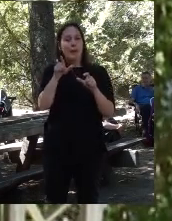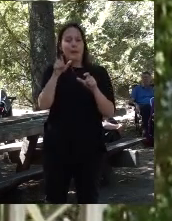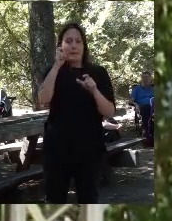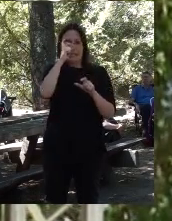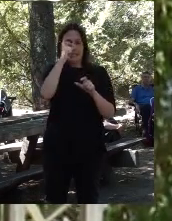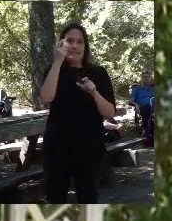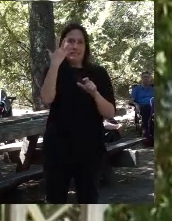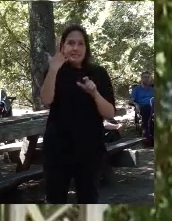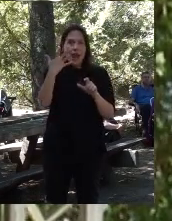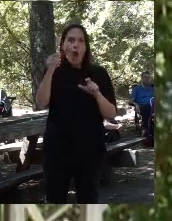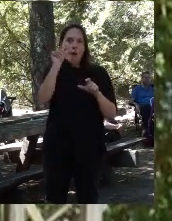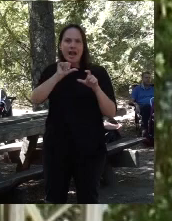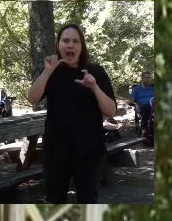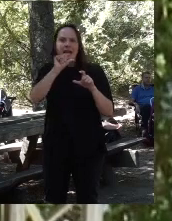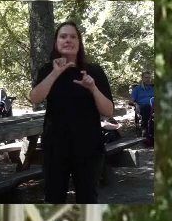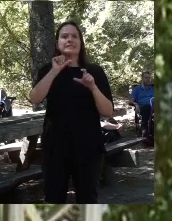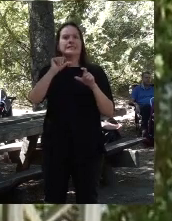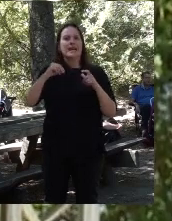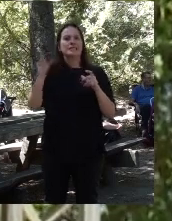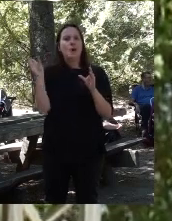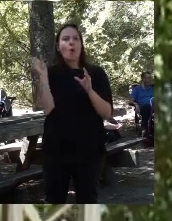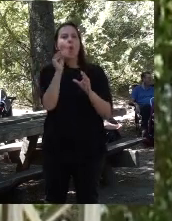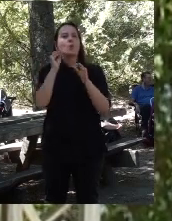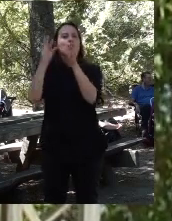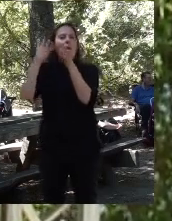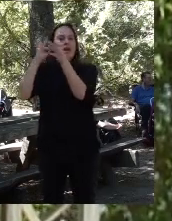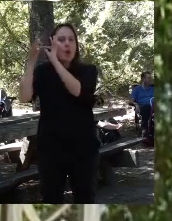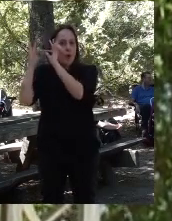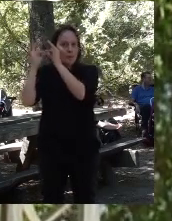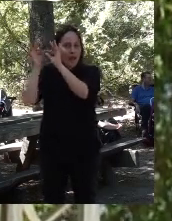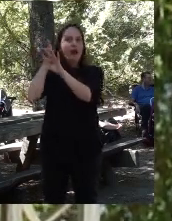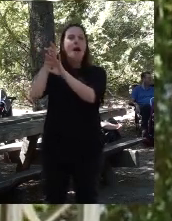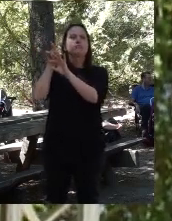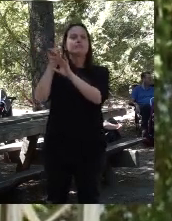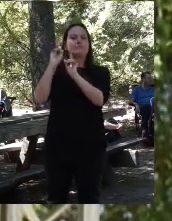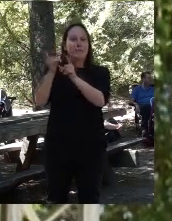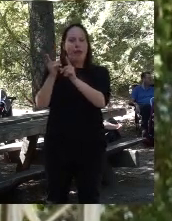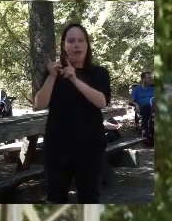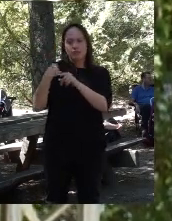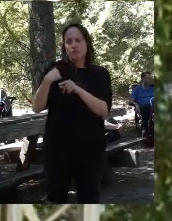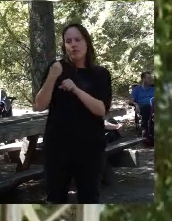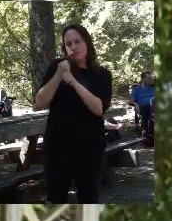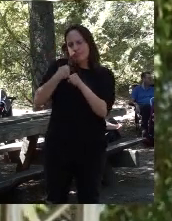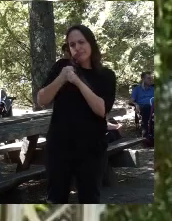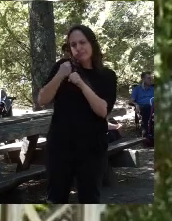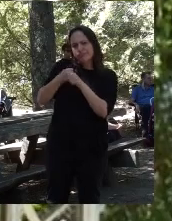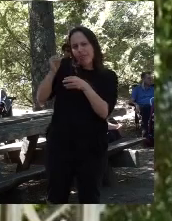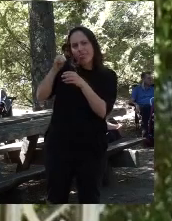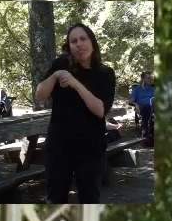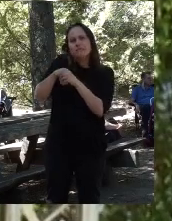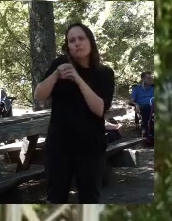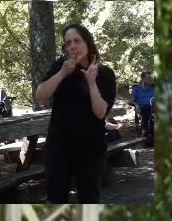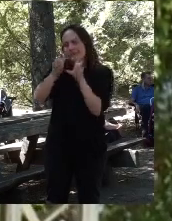25 países y la Unión Europea. Y luego de largos años trabajando en estos temas y